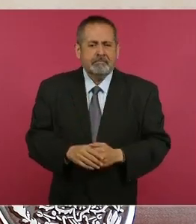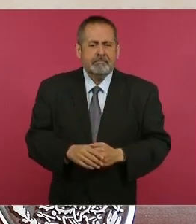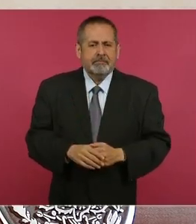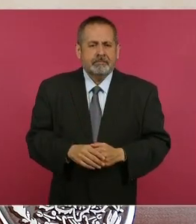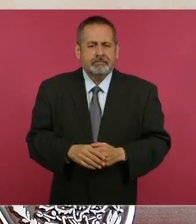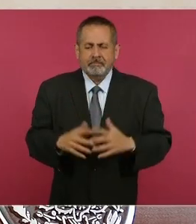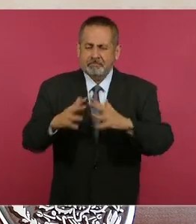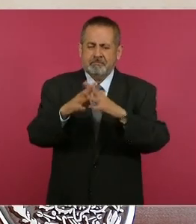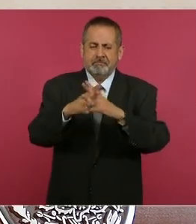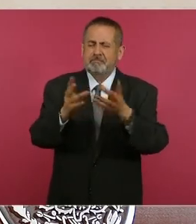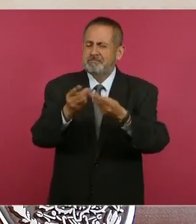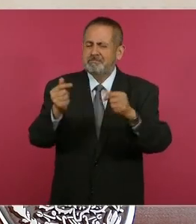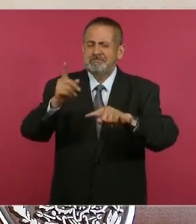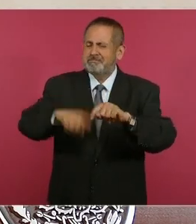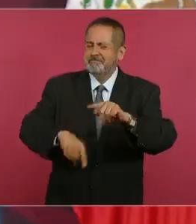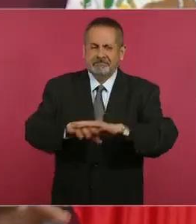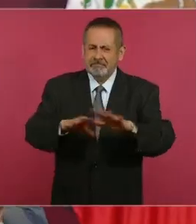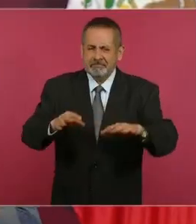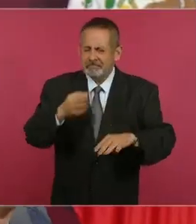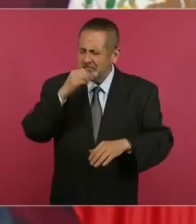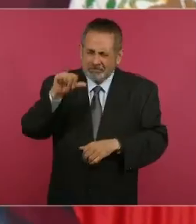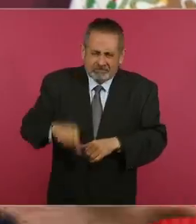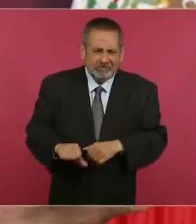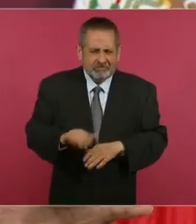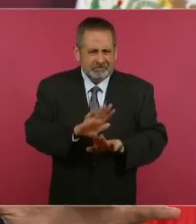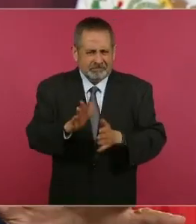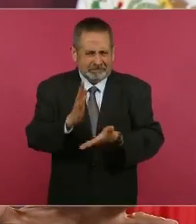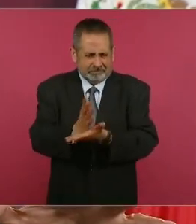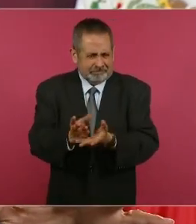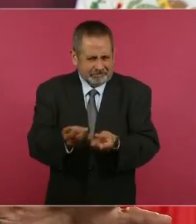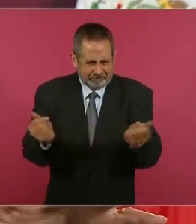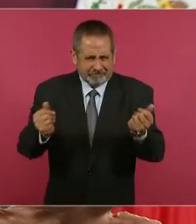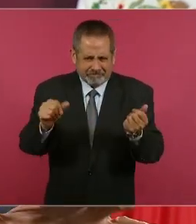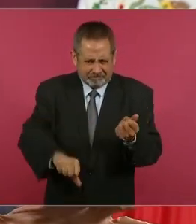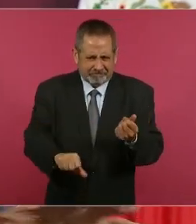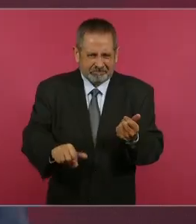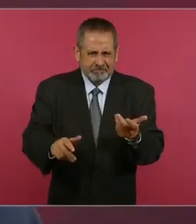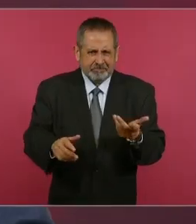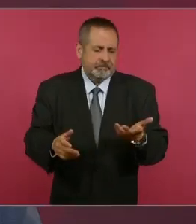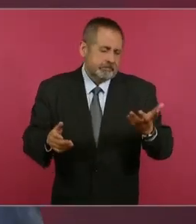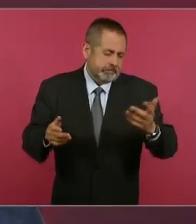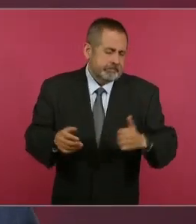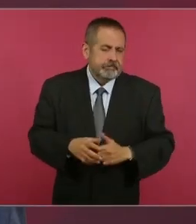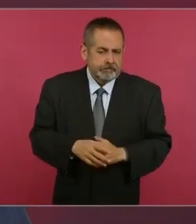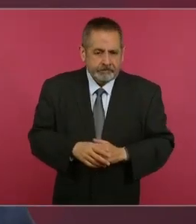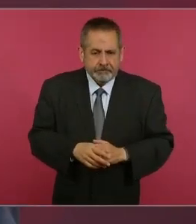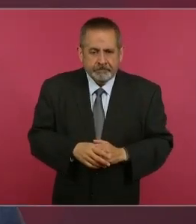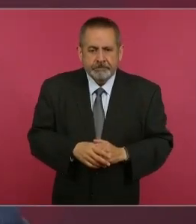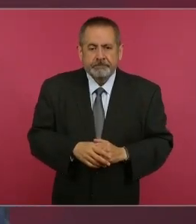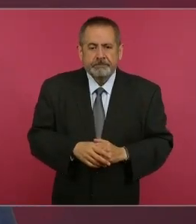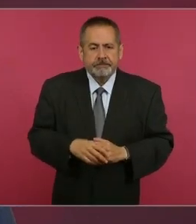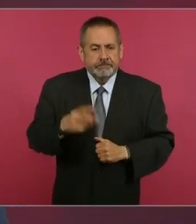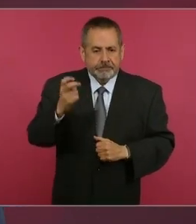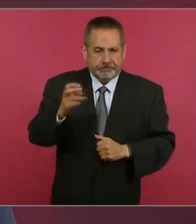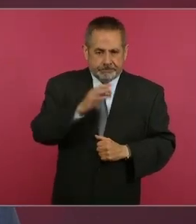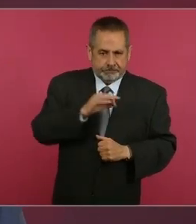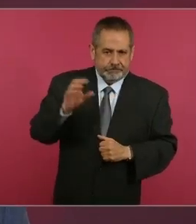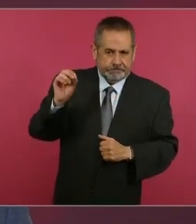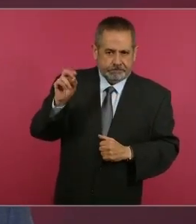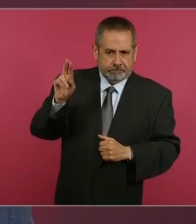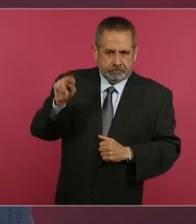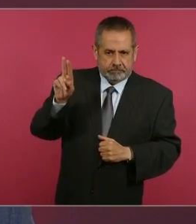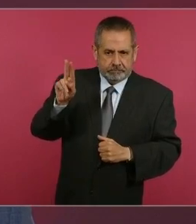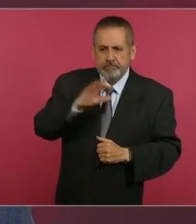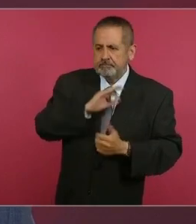cese el fuego inmediato, ya. Y eso lo puede hacer la ONU.